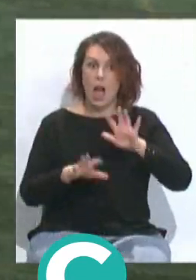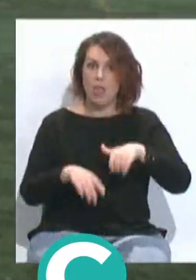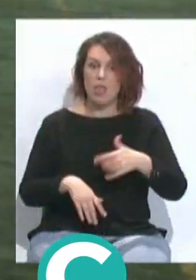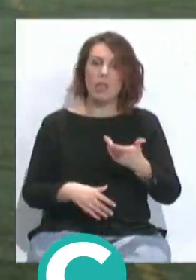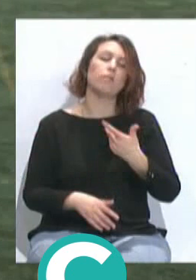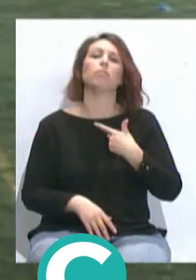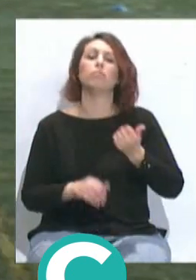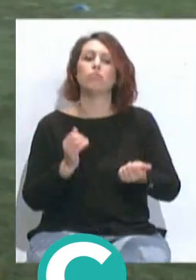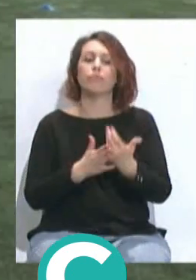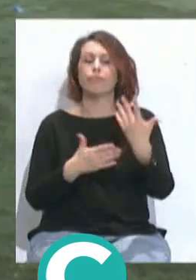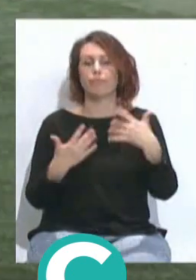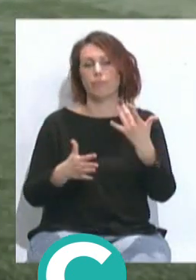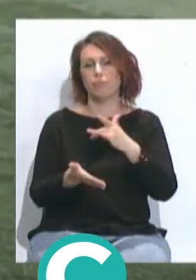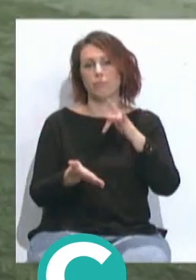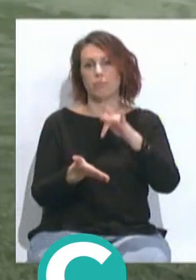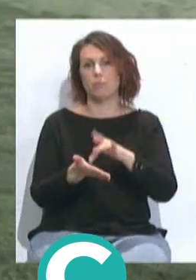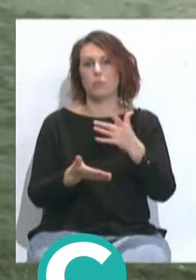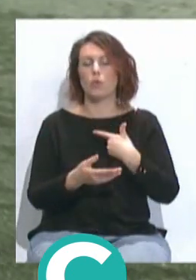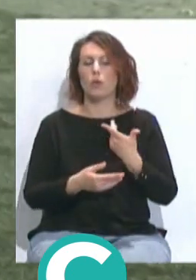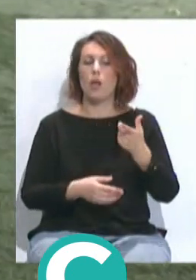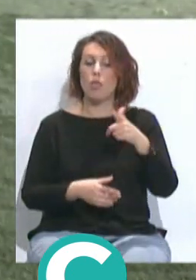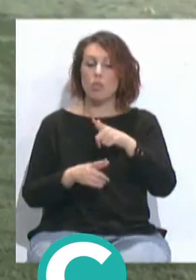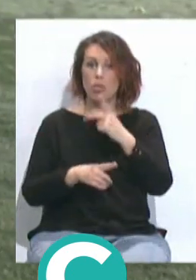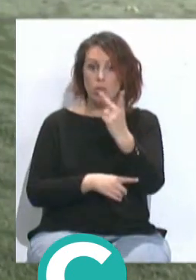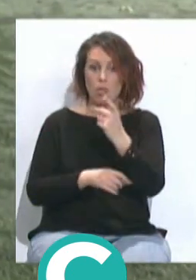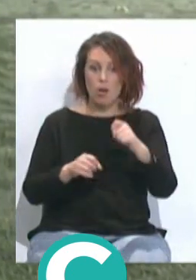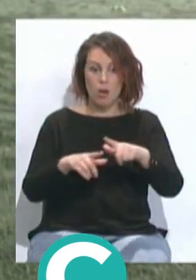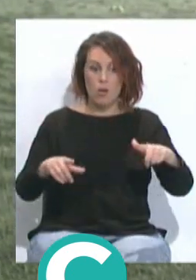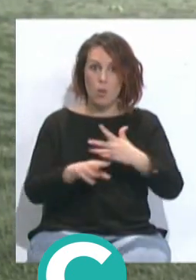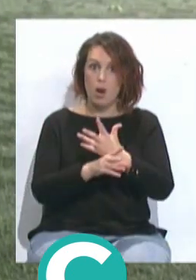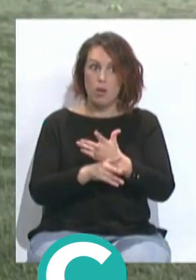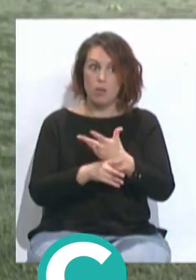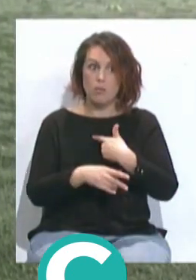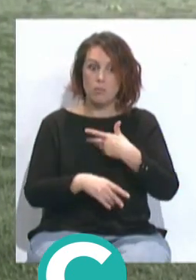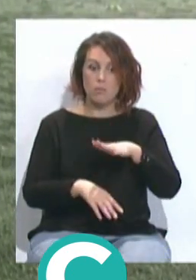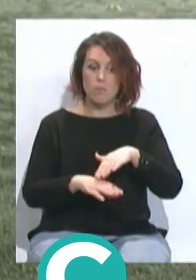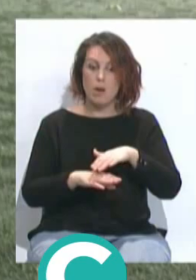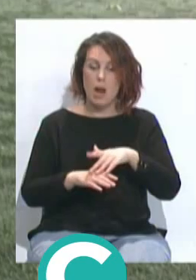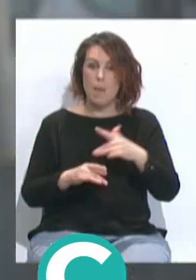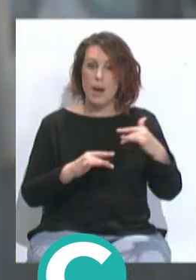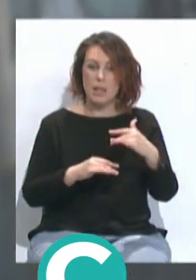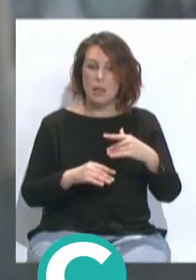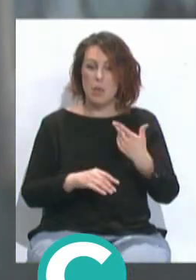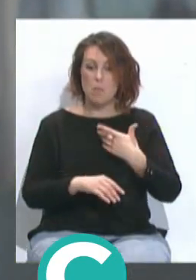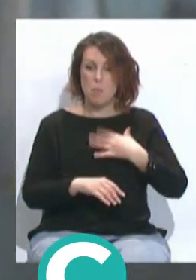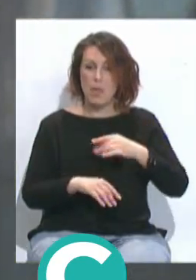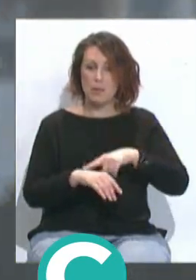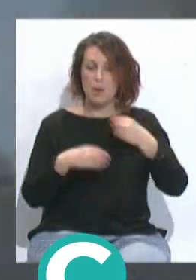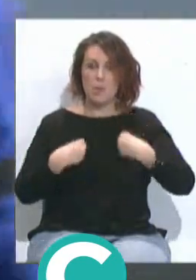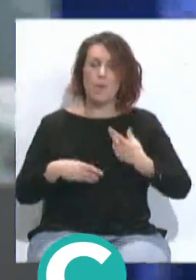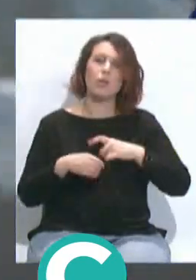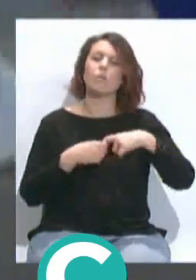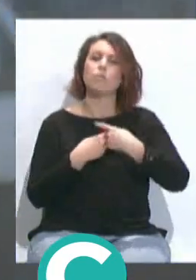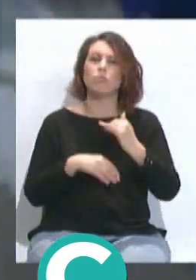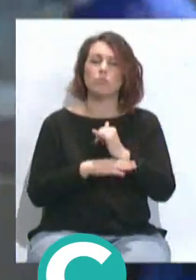desarrollado durante la mañana de este miércoles habilitando los dos terrenos de juego disponibles para simultanear partidos han participado la